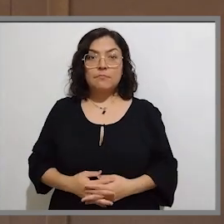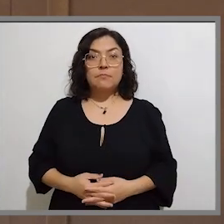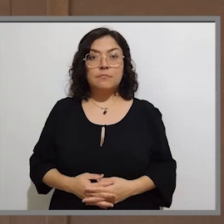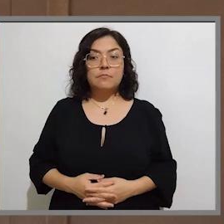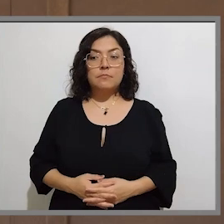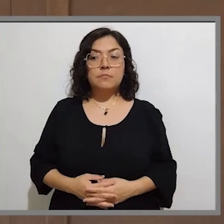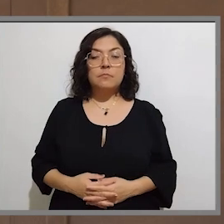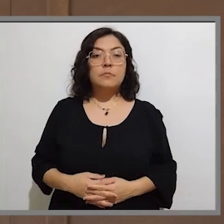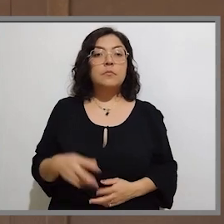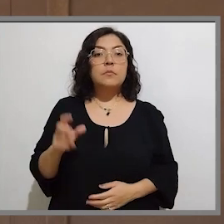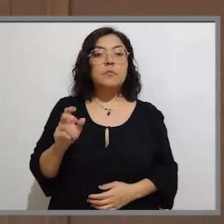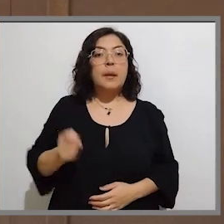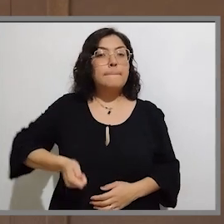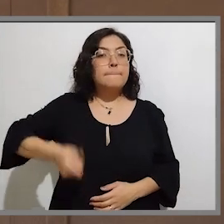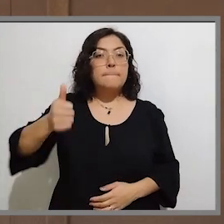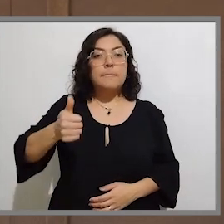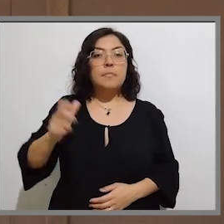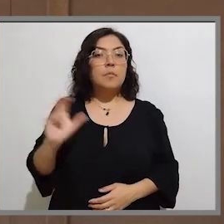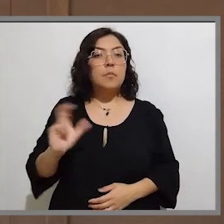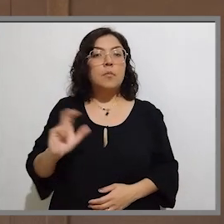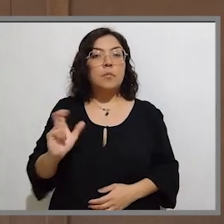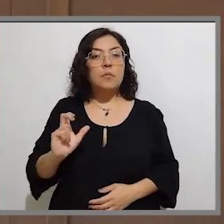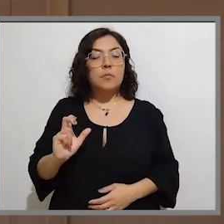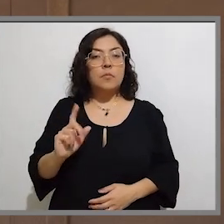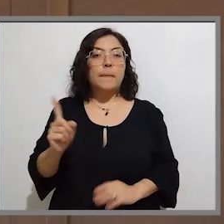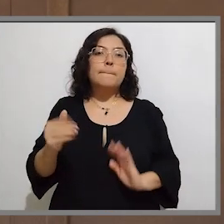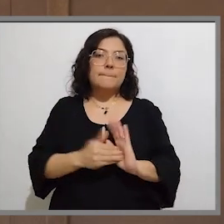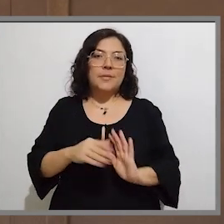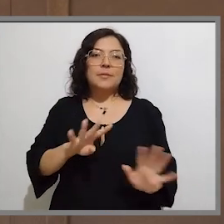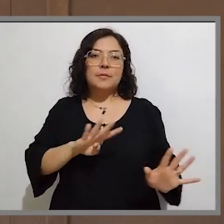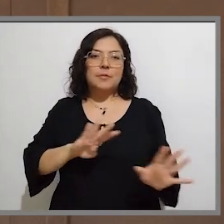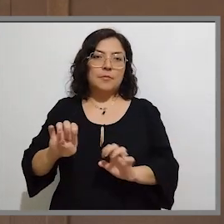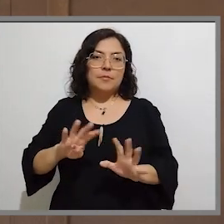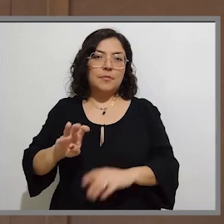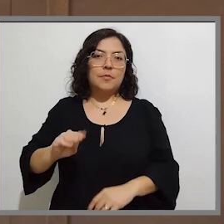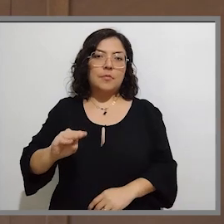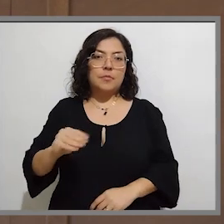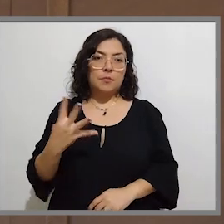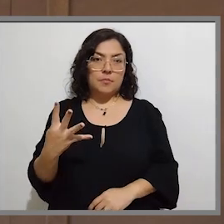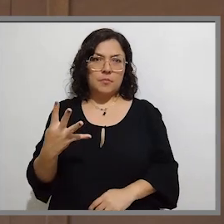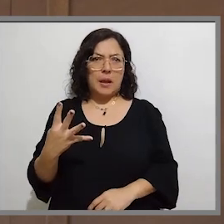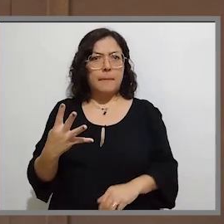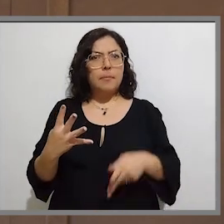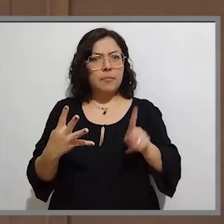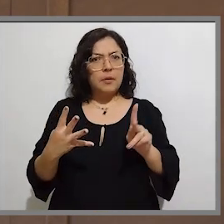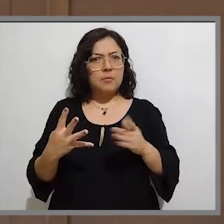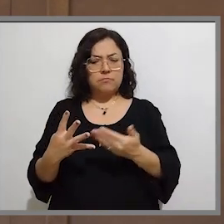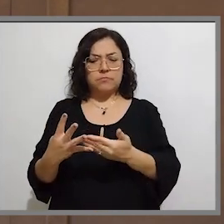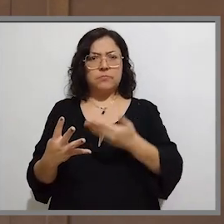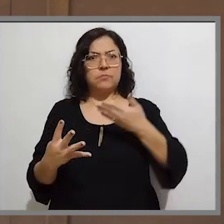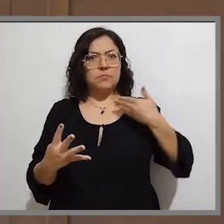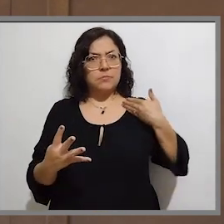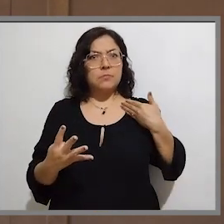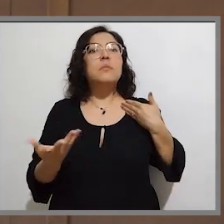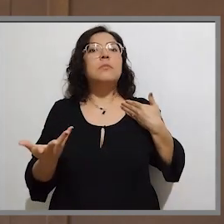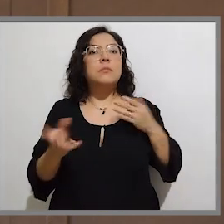reconocimiento surge en 1994, pero ¿qué había antes? qué era lo que ocurría antes con estos